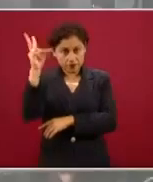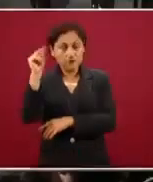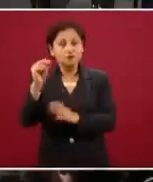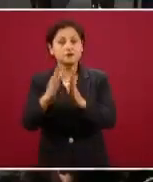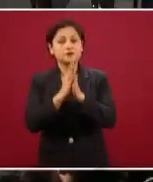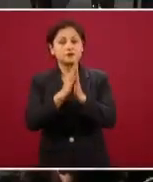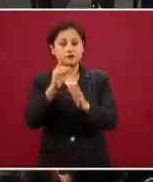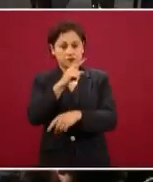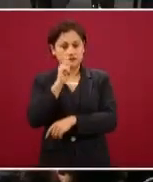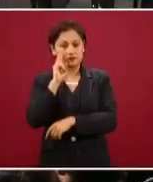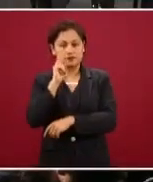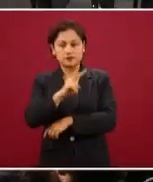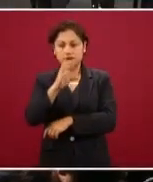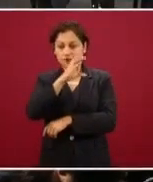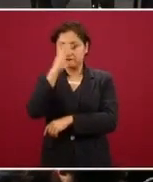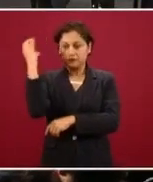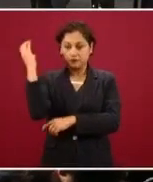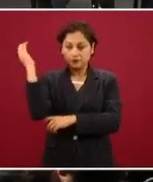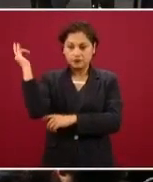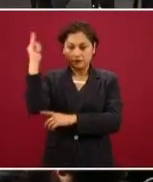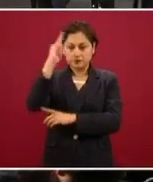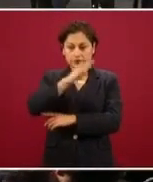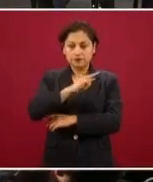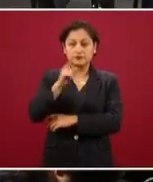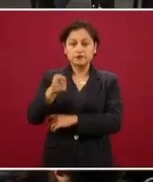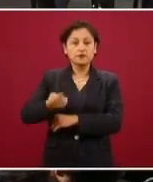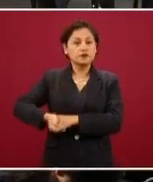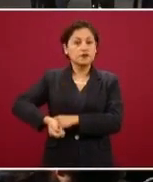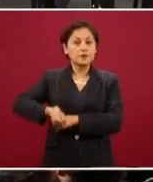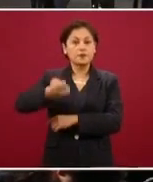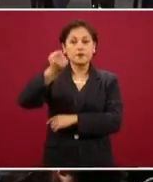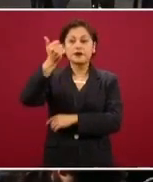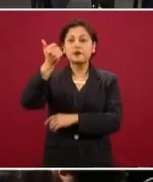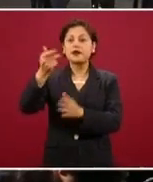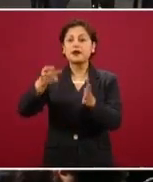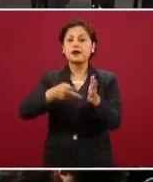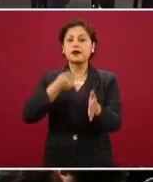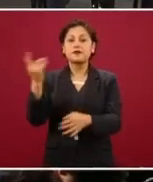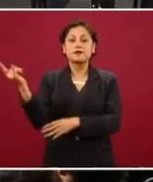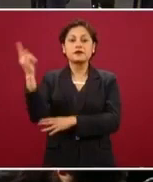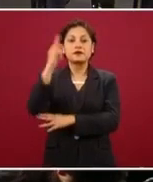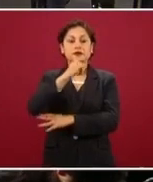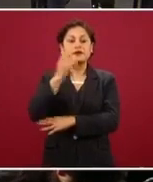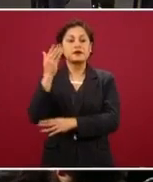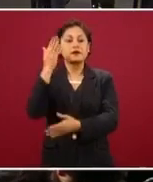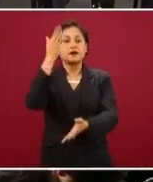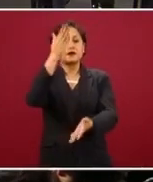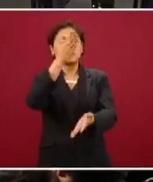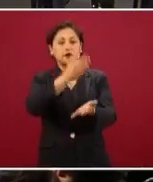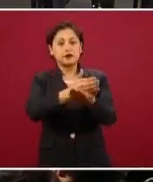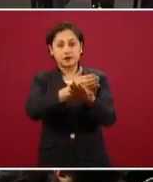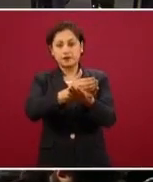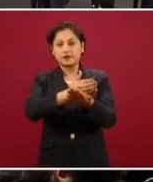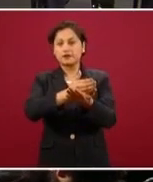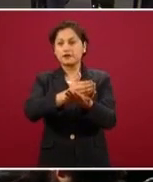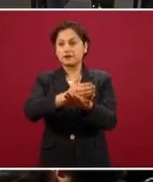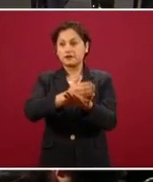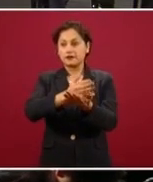imágenes. Miren, el primer vuelo a Hermosillo.